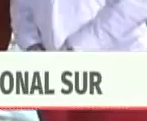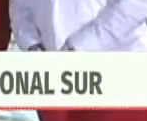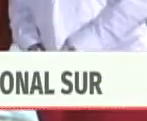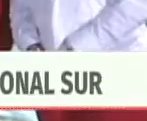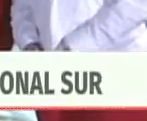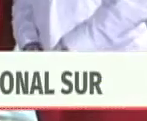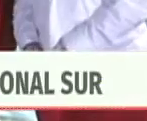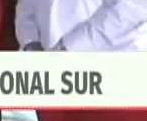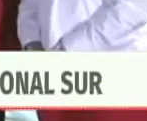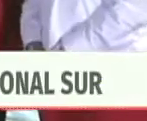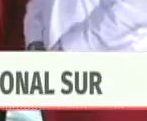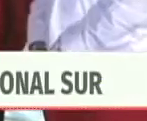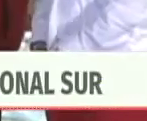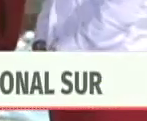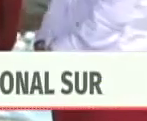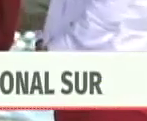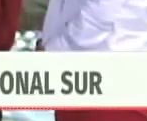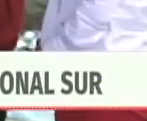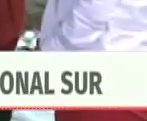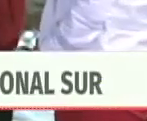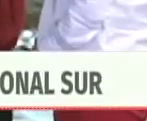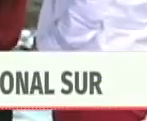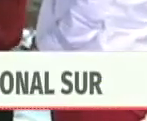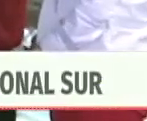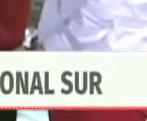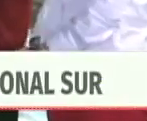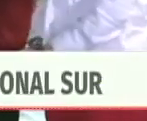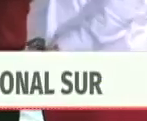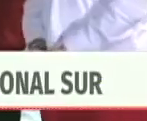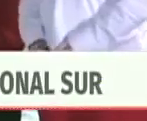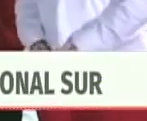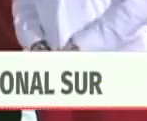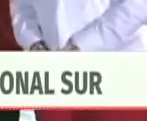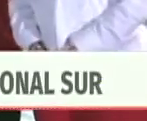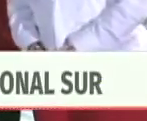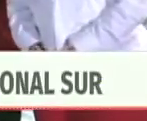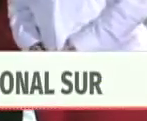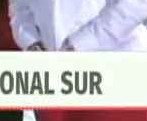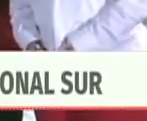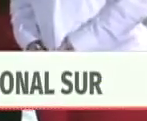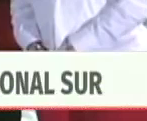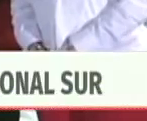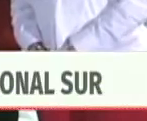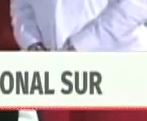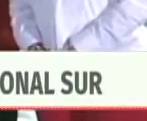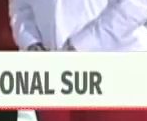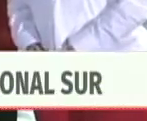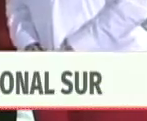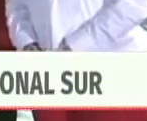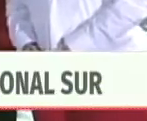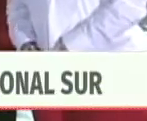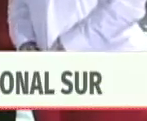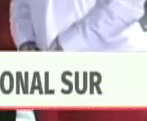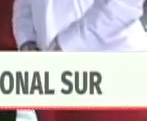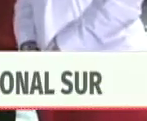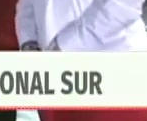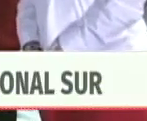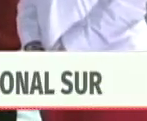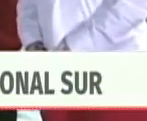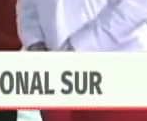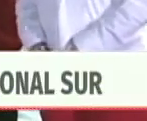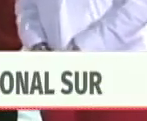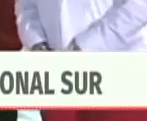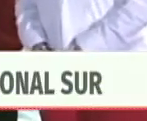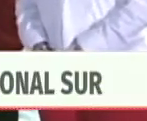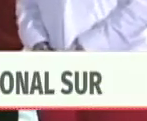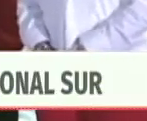poner más bello. ¿Para qué? Para el disfrute de la familia, del niño y la niña sobre todo. Que la gente tenga